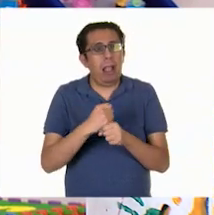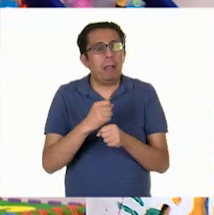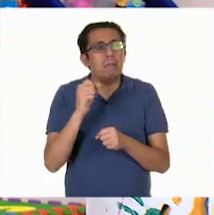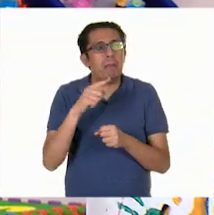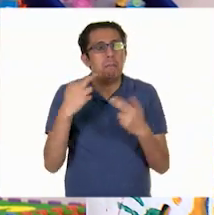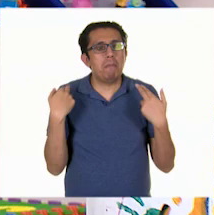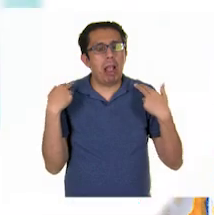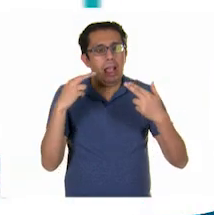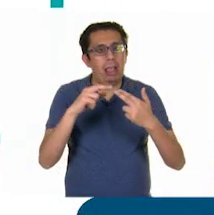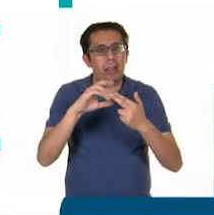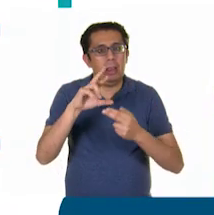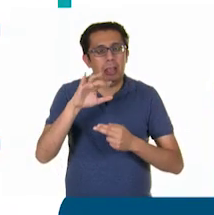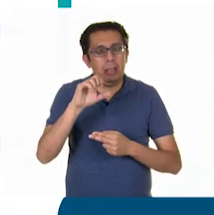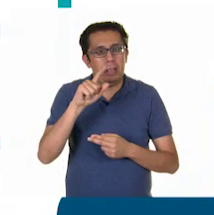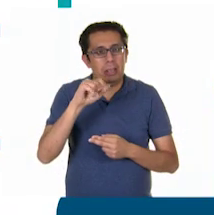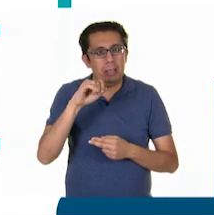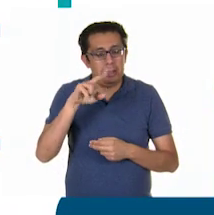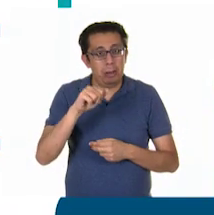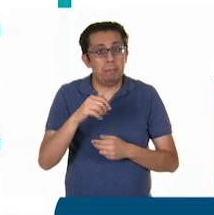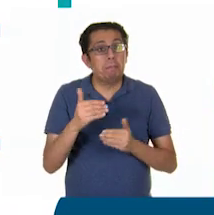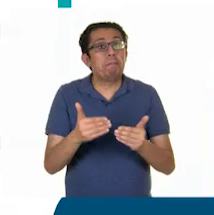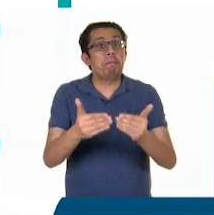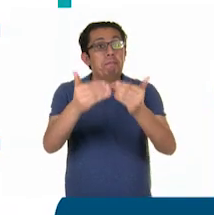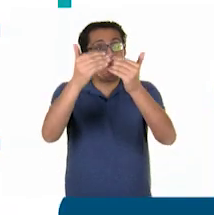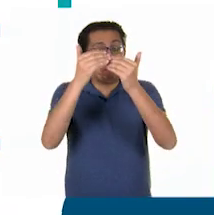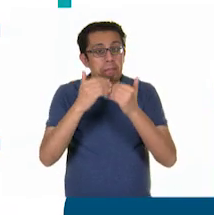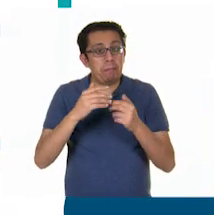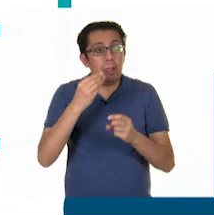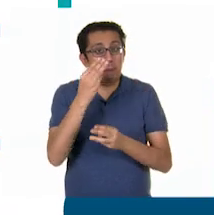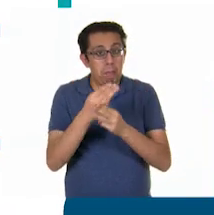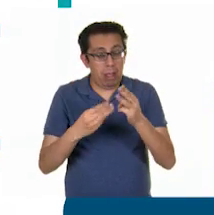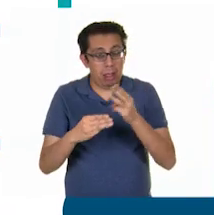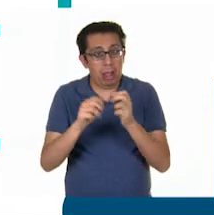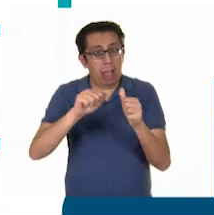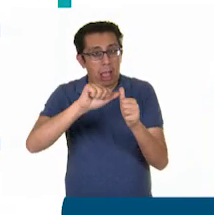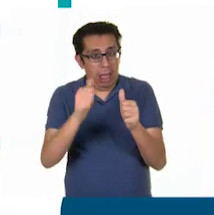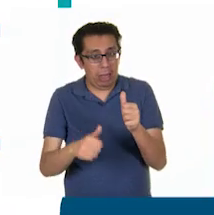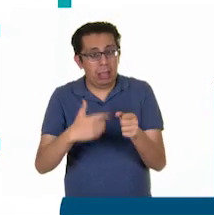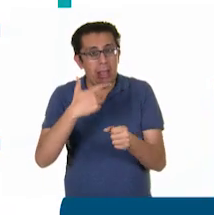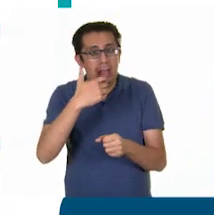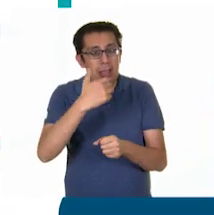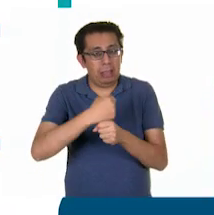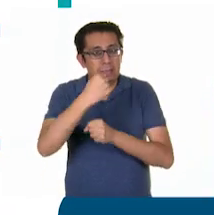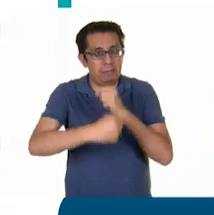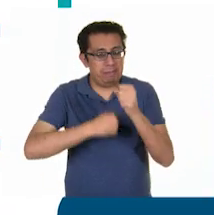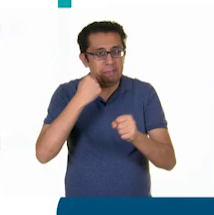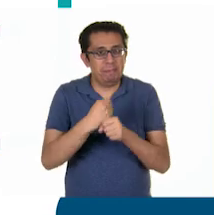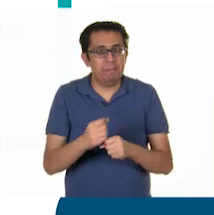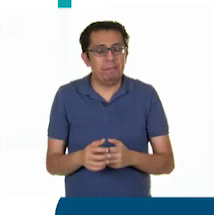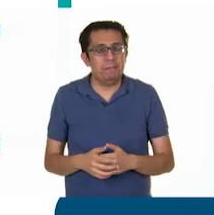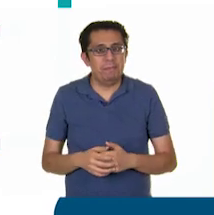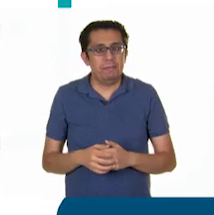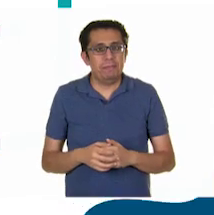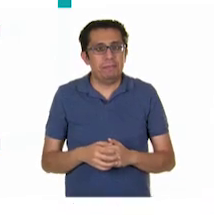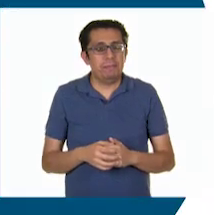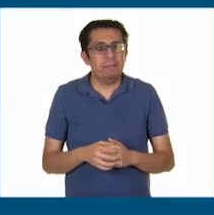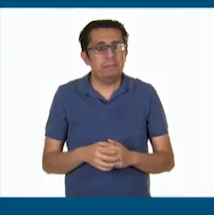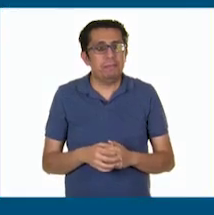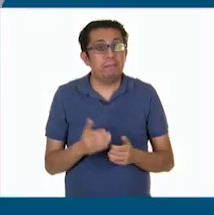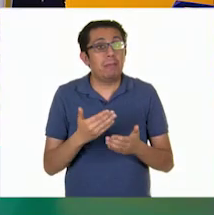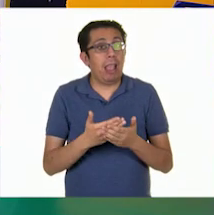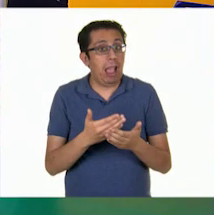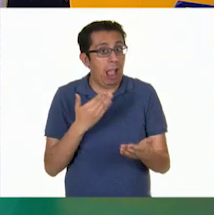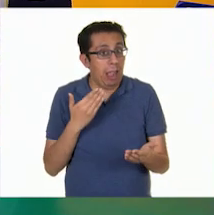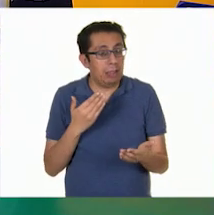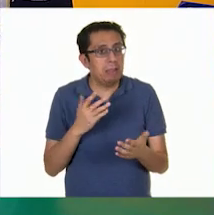Cristina Ramírez. Continuamos con Artes de sexto grado. No se vayan. Pero antes, ¿qué